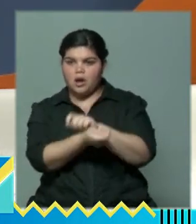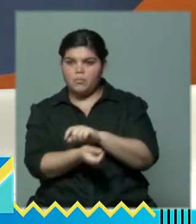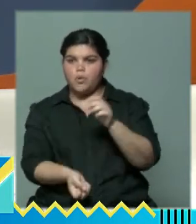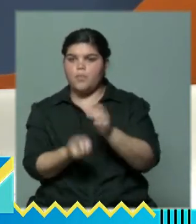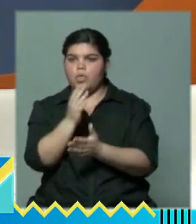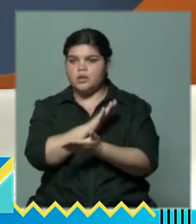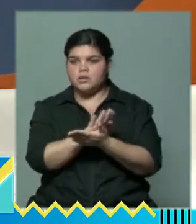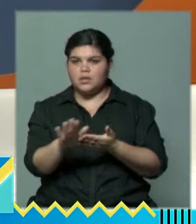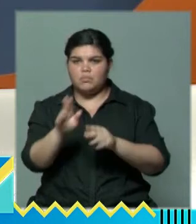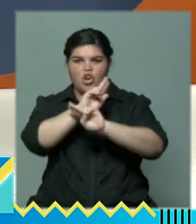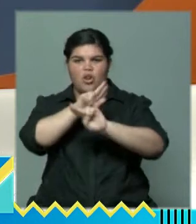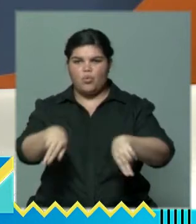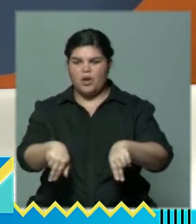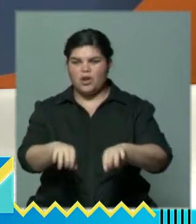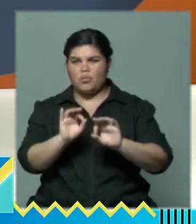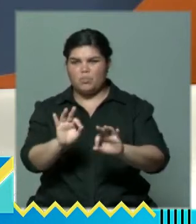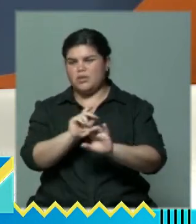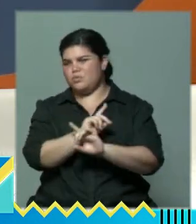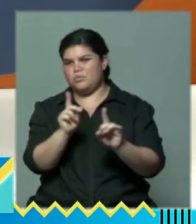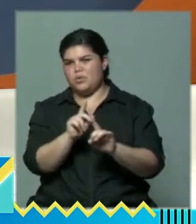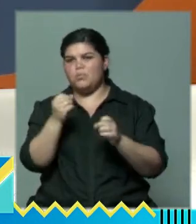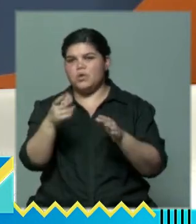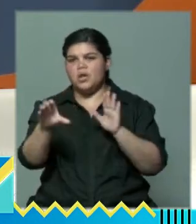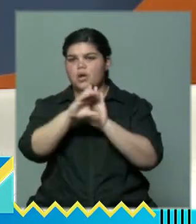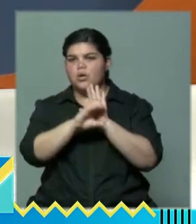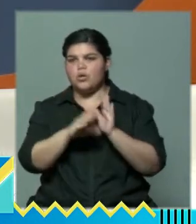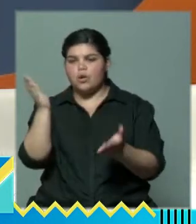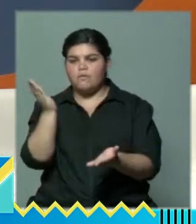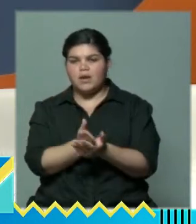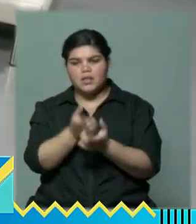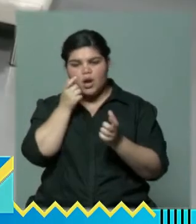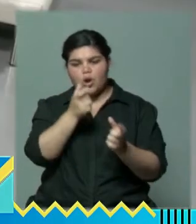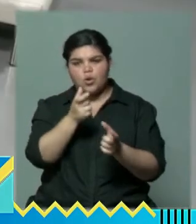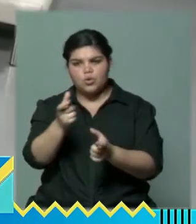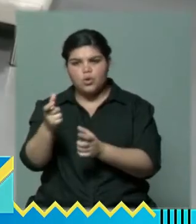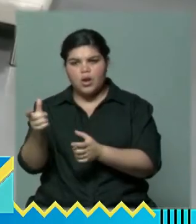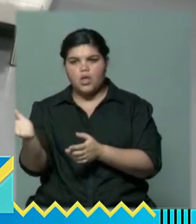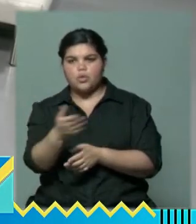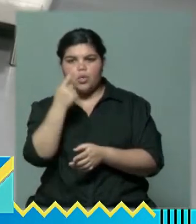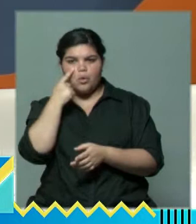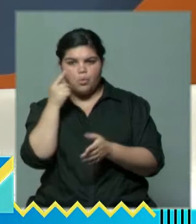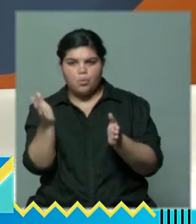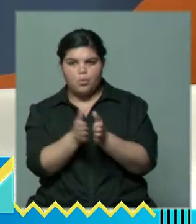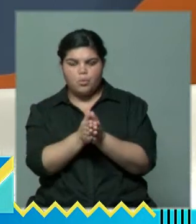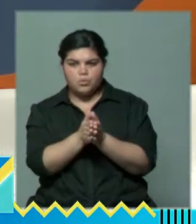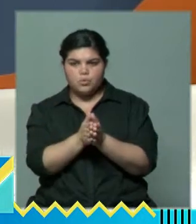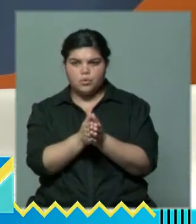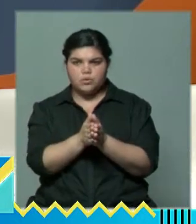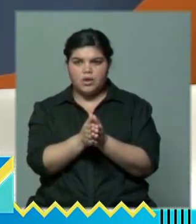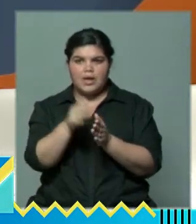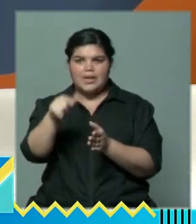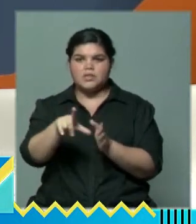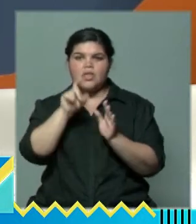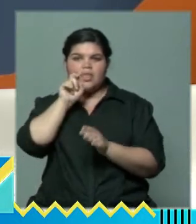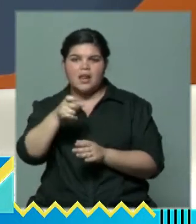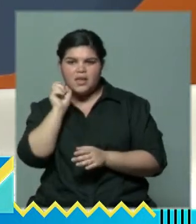Claro. Pero no derogarlo, porque el código de falta regula las convivencias. Lo que regula el código de falta es la convivencia de los vecinos. Son cuestiones que no son delitos,